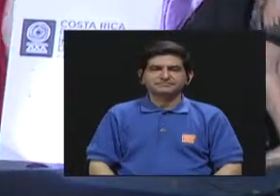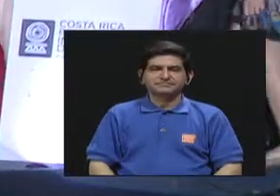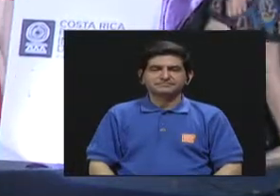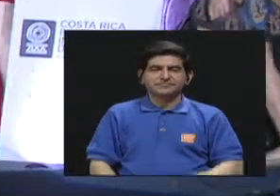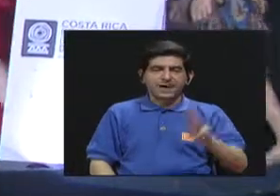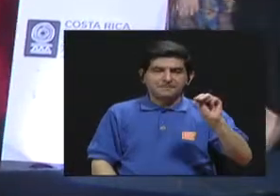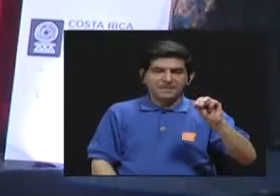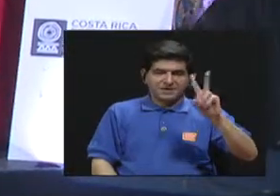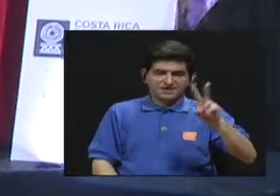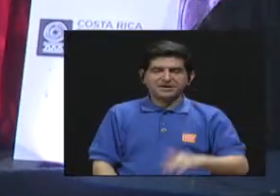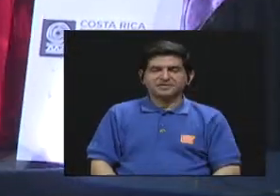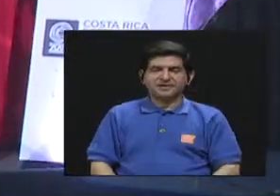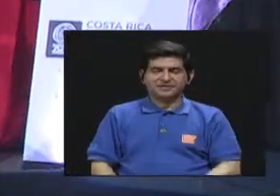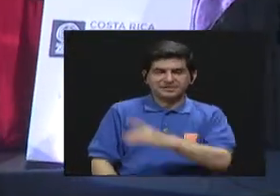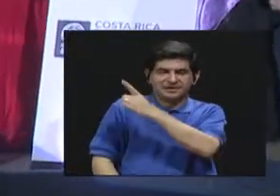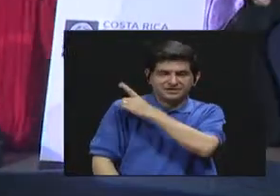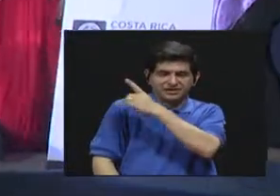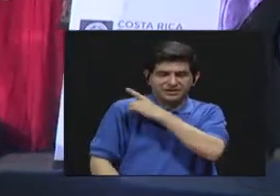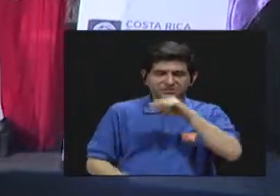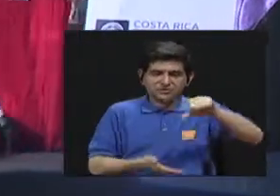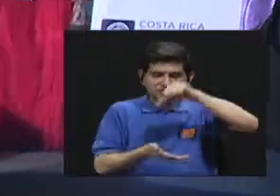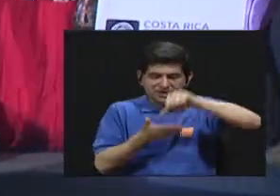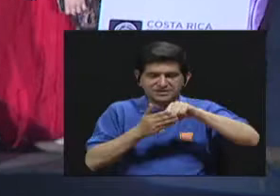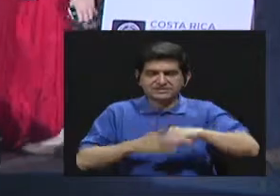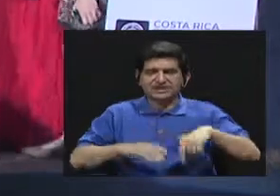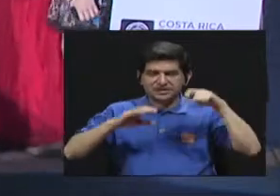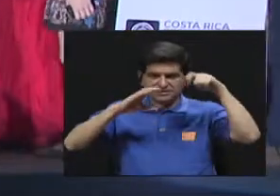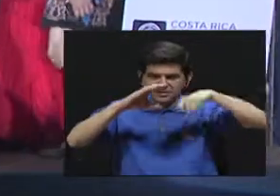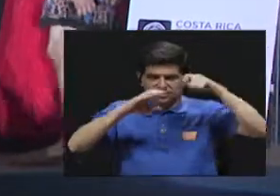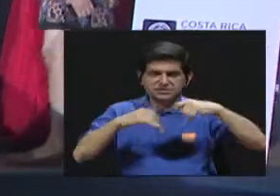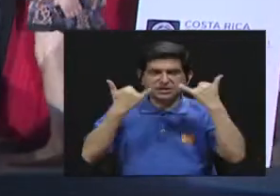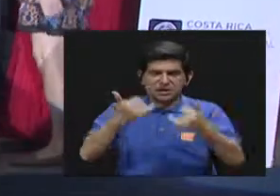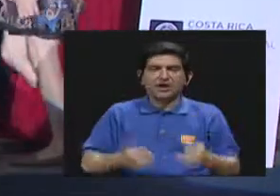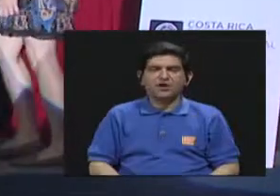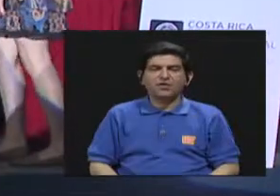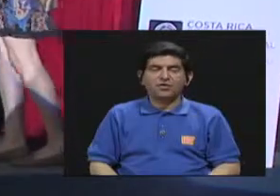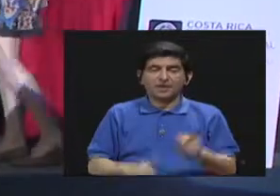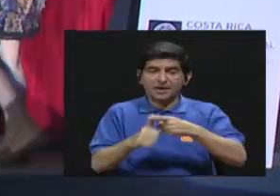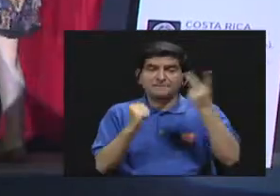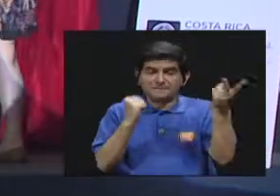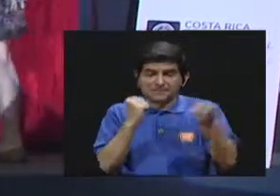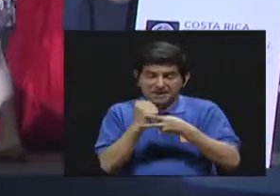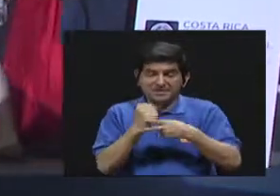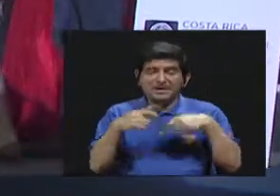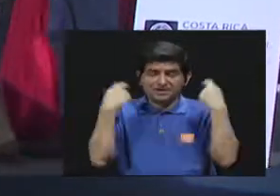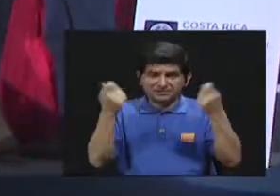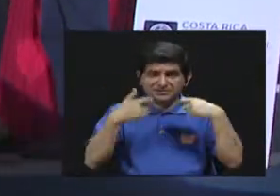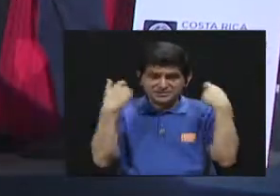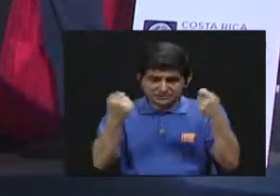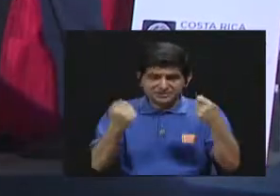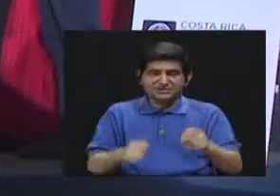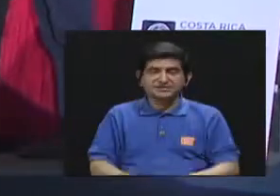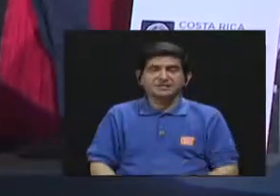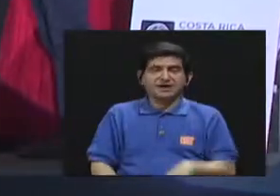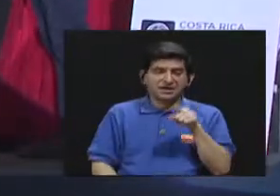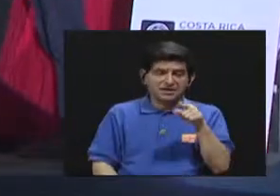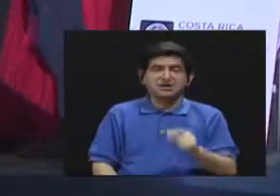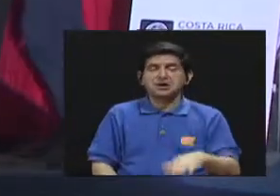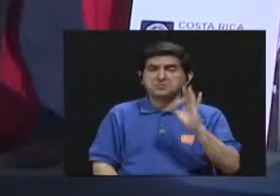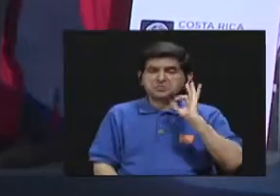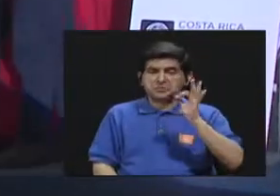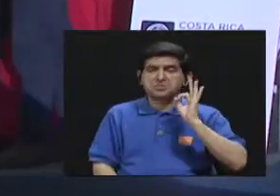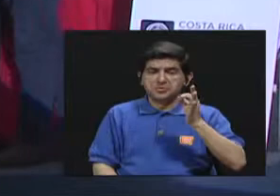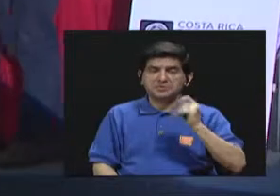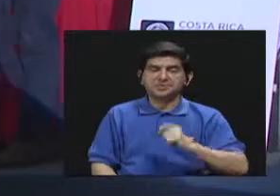Max Valverde, como director del Centro de Cine, está degustando en esta oportunidad, ¿verdad? Sí. Es su primer festival. Y hasta ahora va